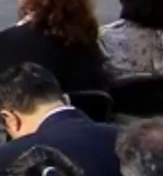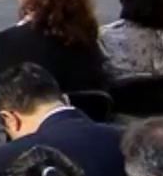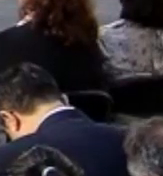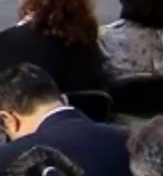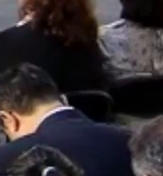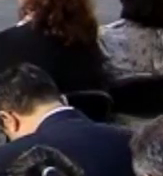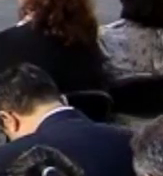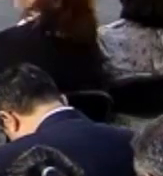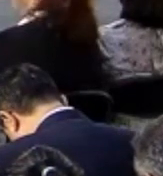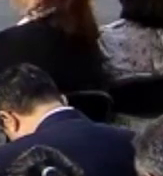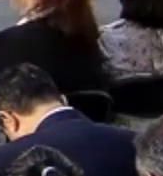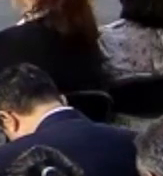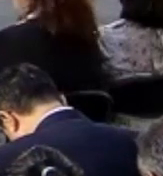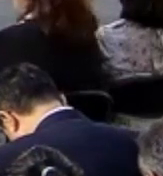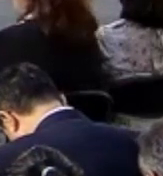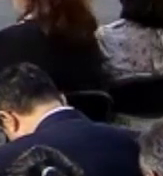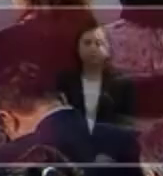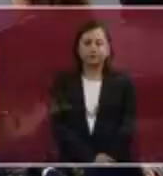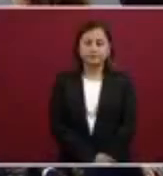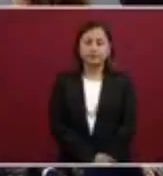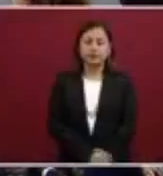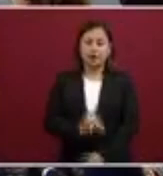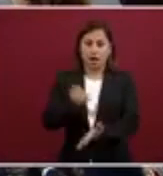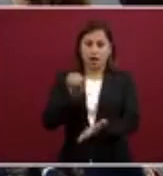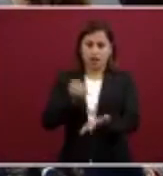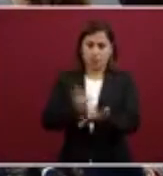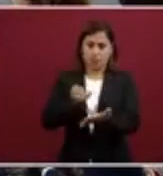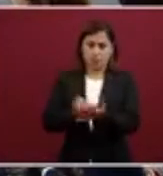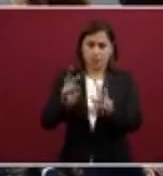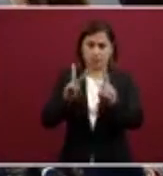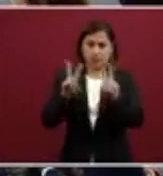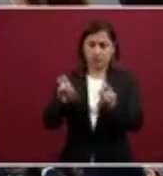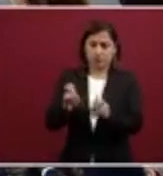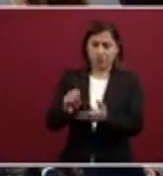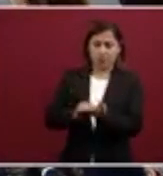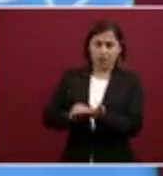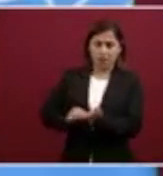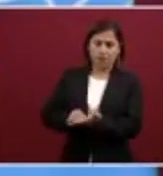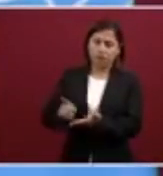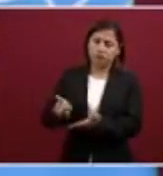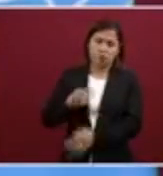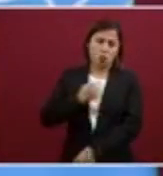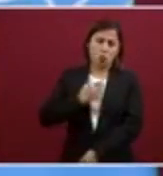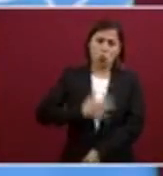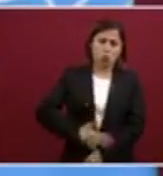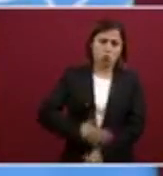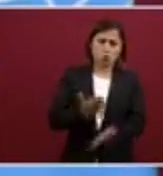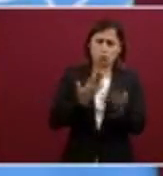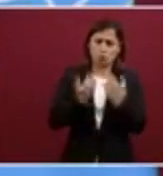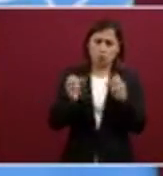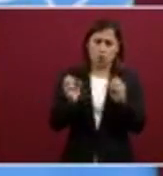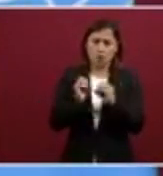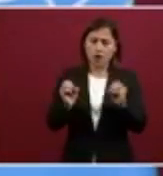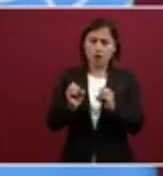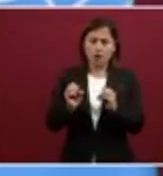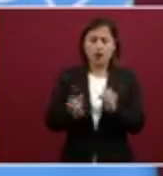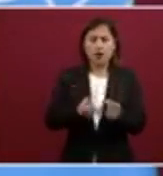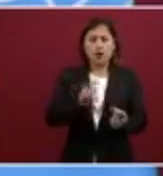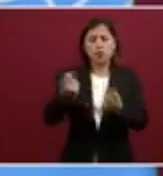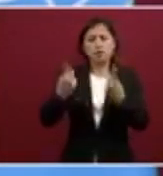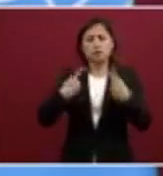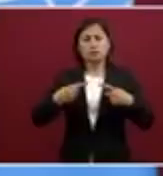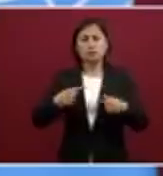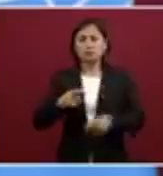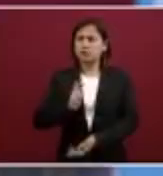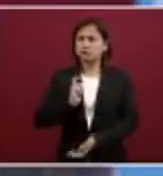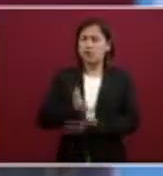impuestos. Una gran injusticia que todos los mexicanos pagan impuestos, hasta el más pobre,